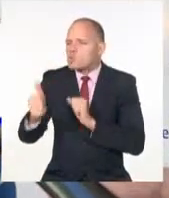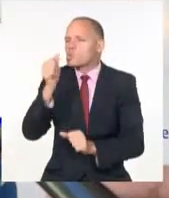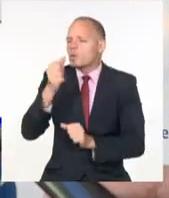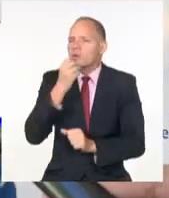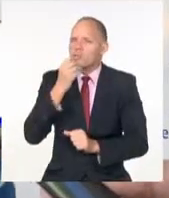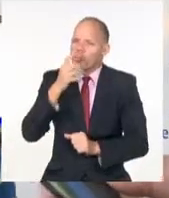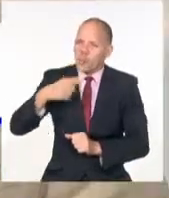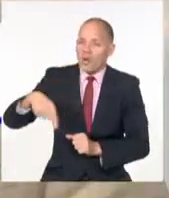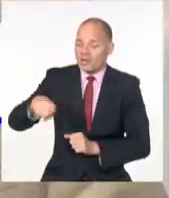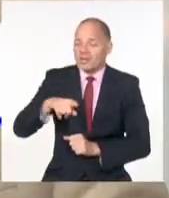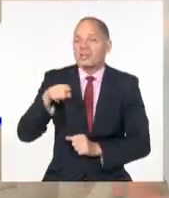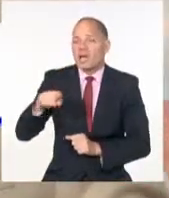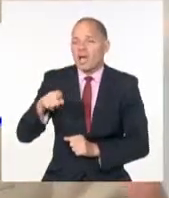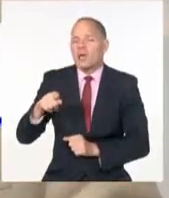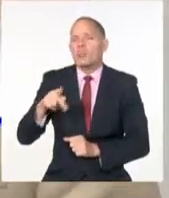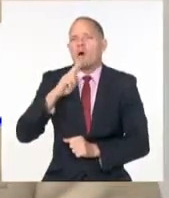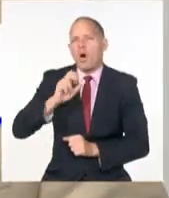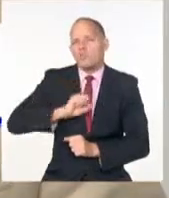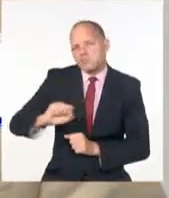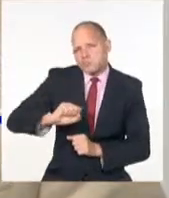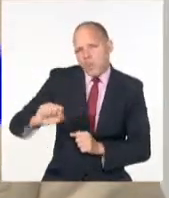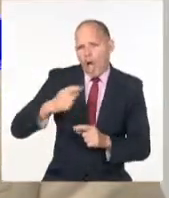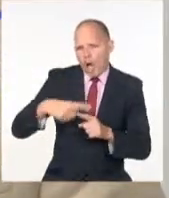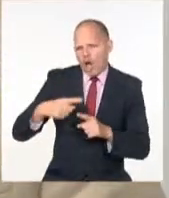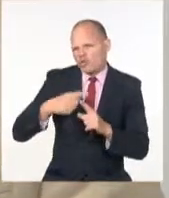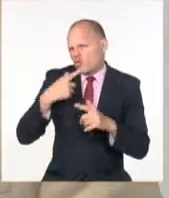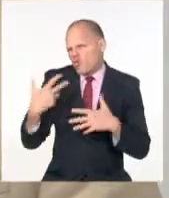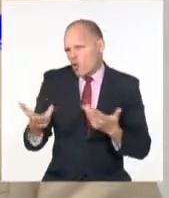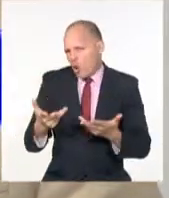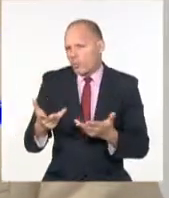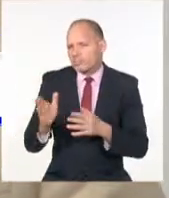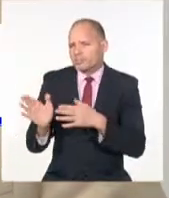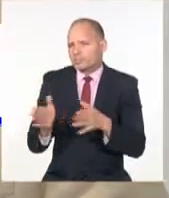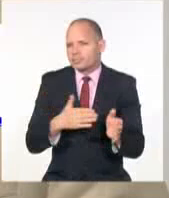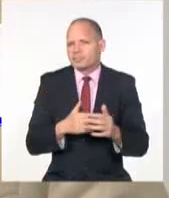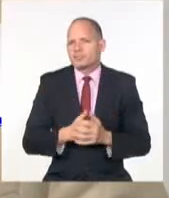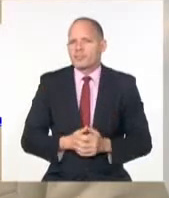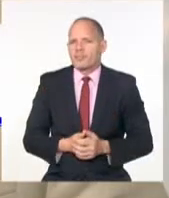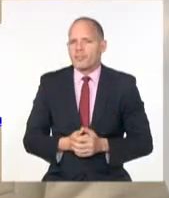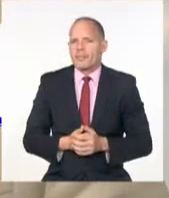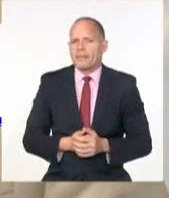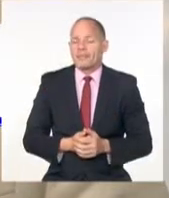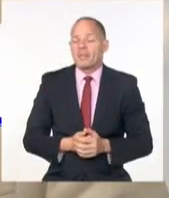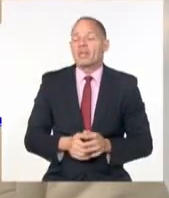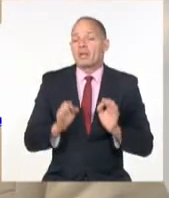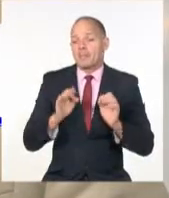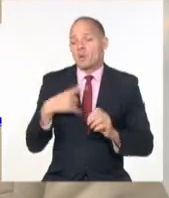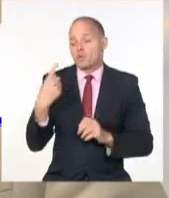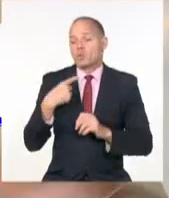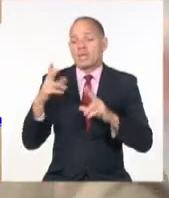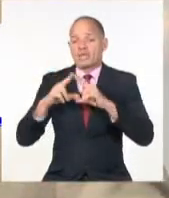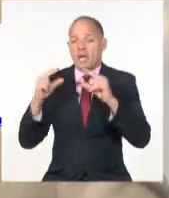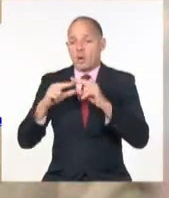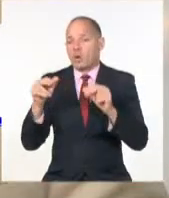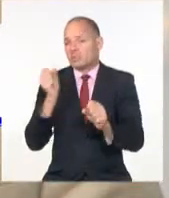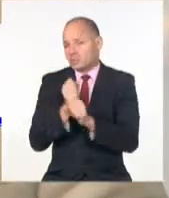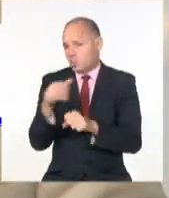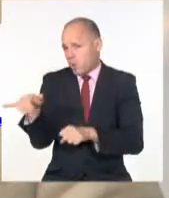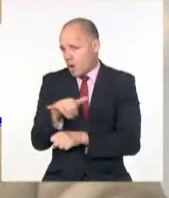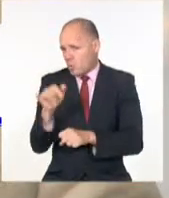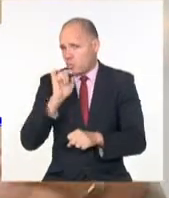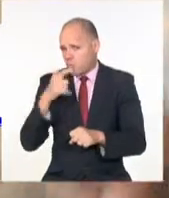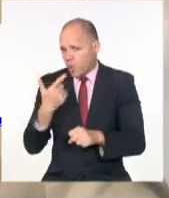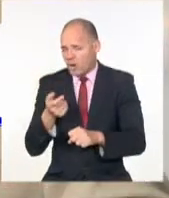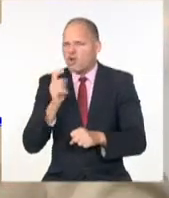nuestras poblaciones. Nosotros trabajamos en función de nuestro Plan Nacional de Lucha contra la Pobreza y para el Desarrollo Humano, y para